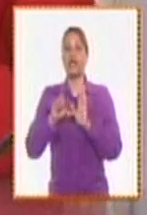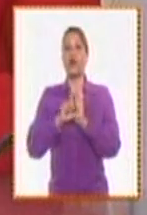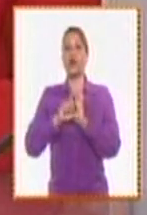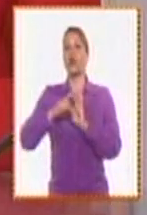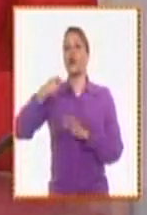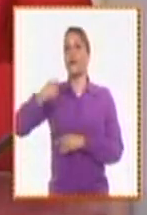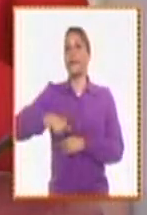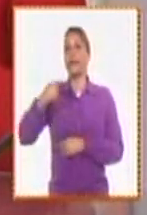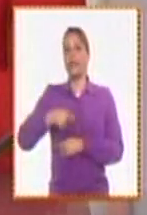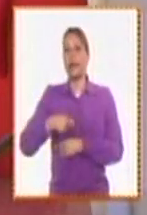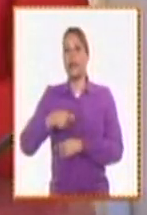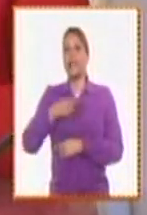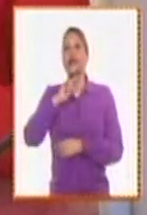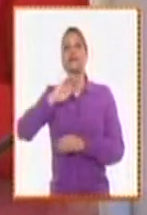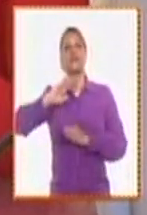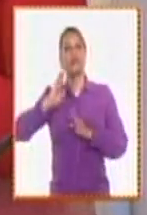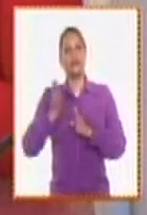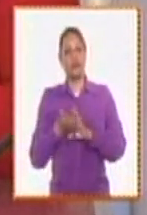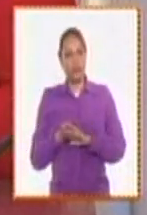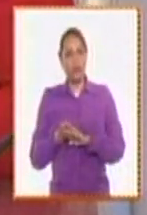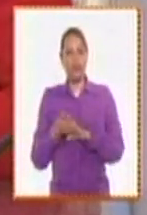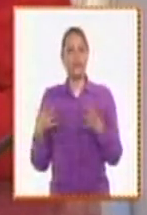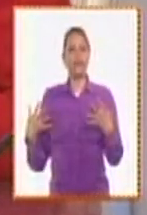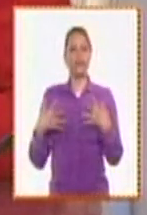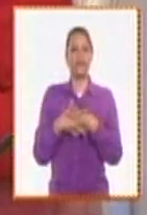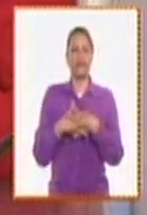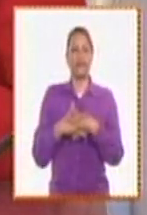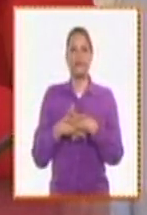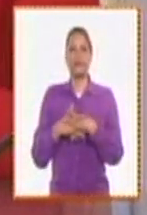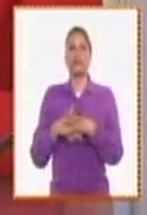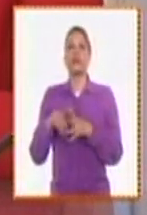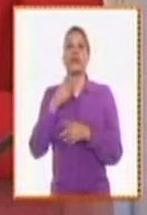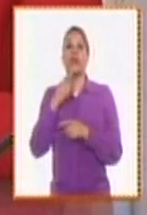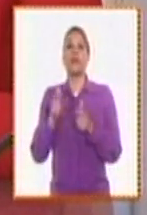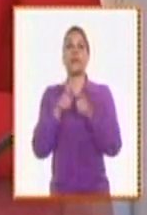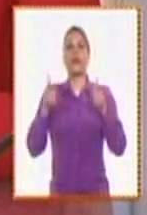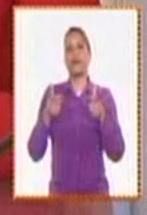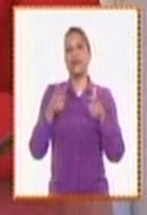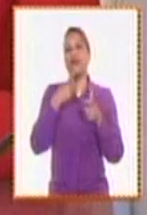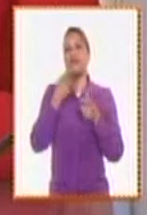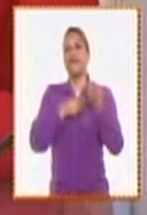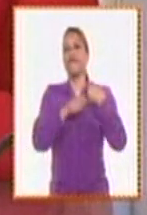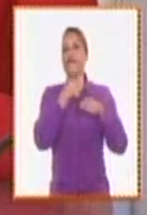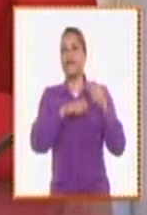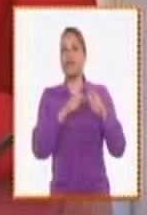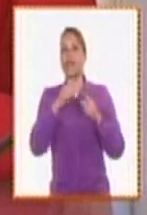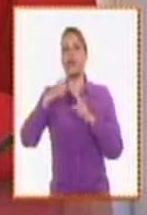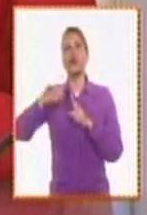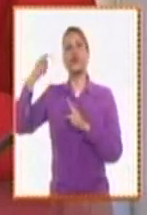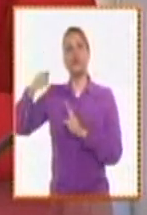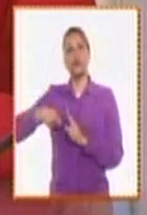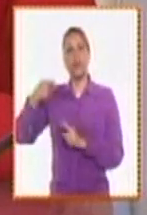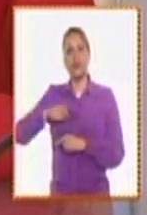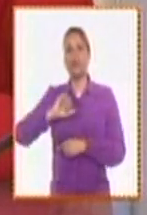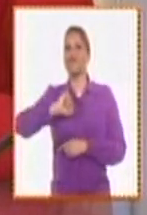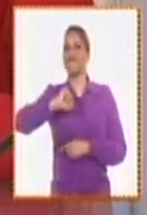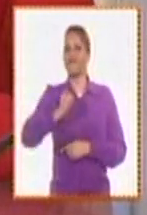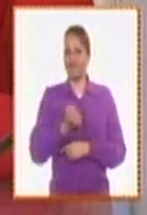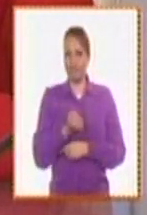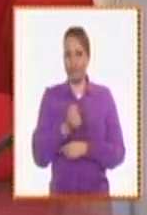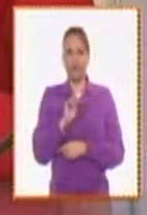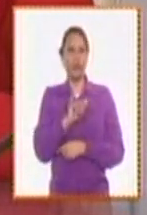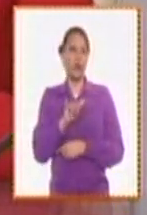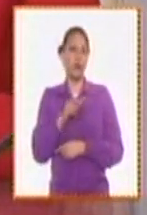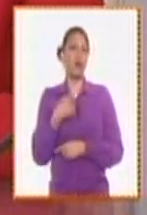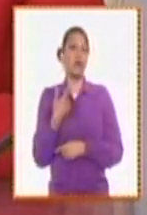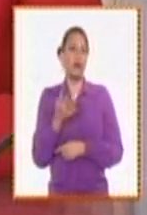prevé sanciones en correspondencia con la lesividad de estos actos, y los tribunales actuamos con rigor. Evidentemente